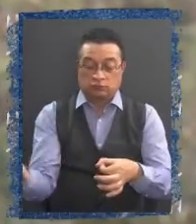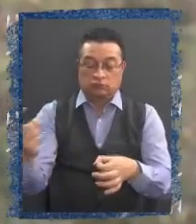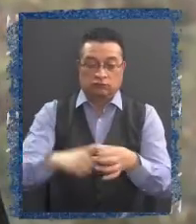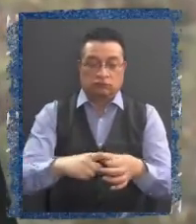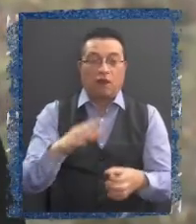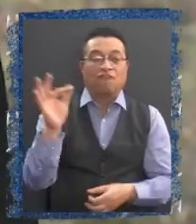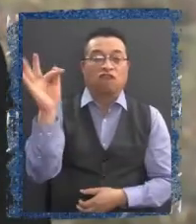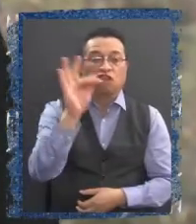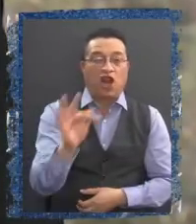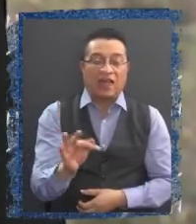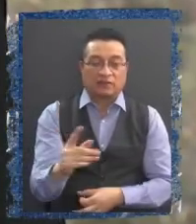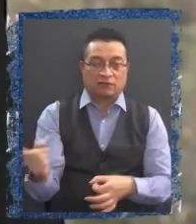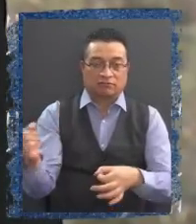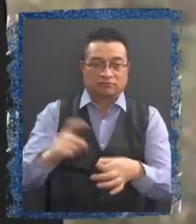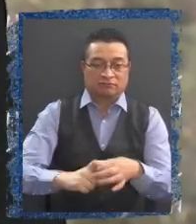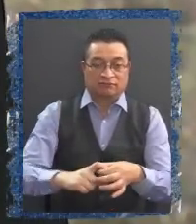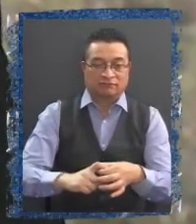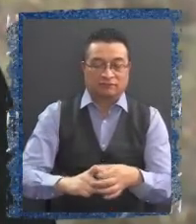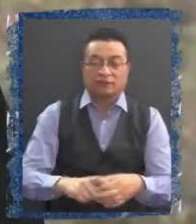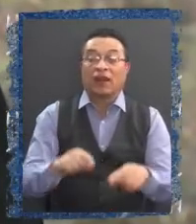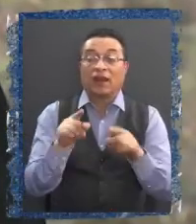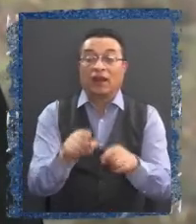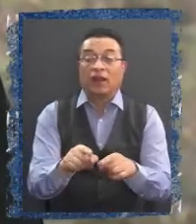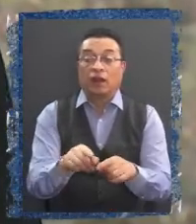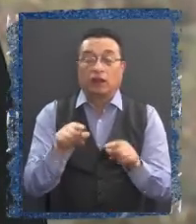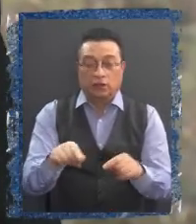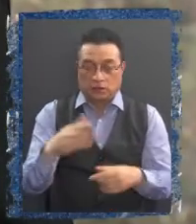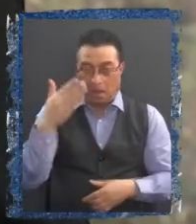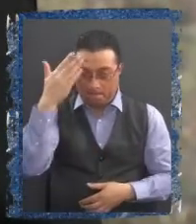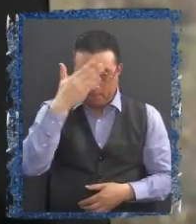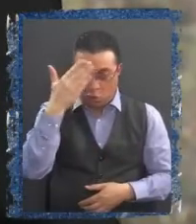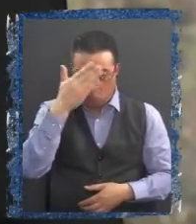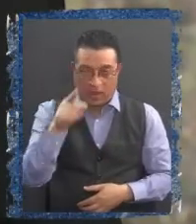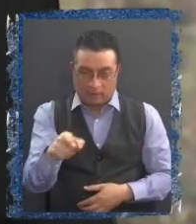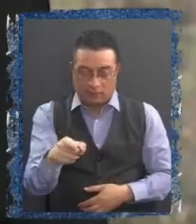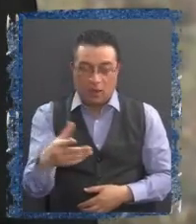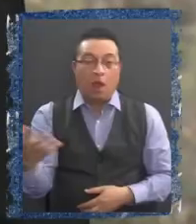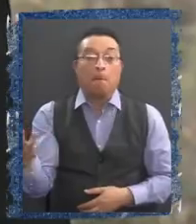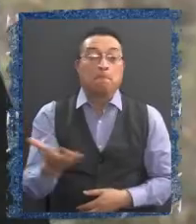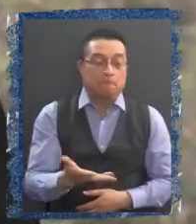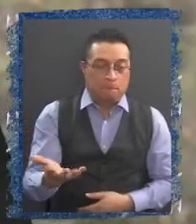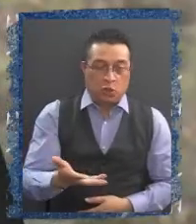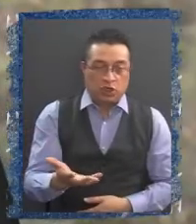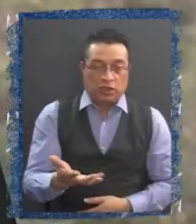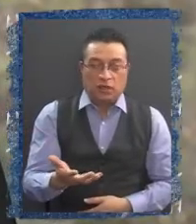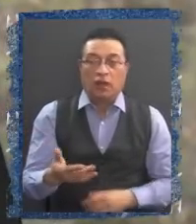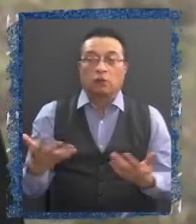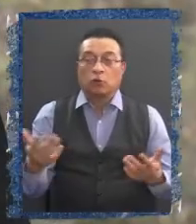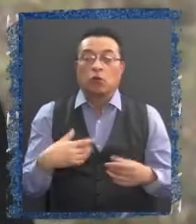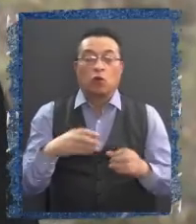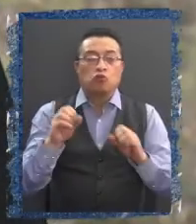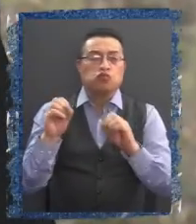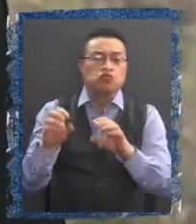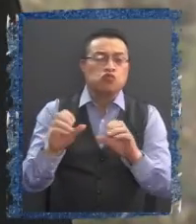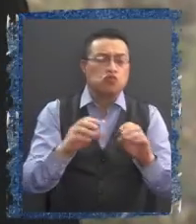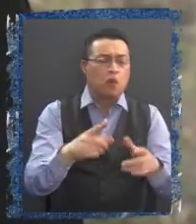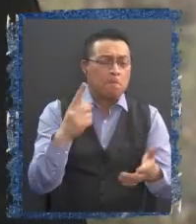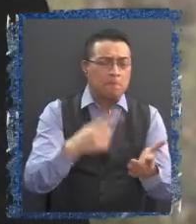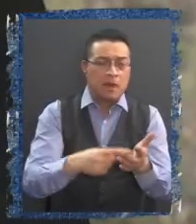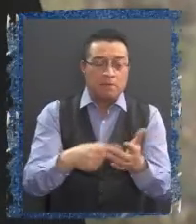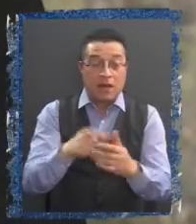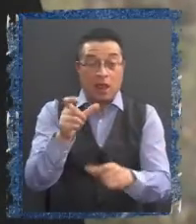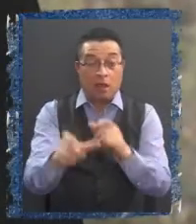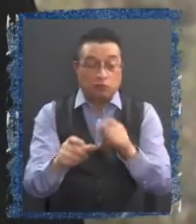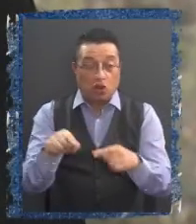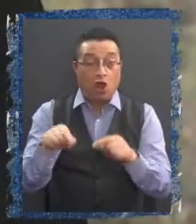FONASA. Esto es preocupante. ¿Por qué? por los cientos de miles de personas que hoy día